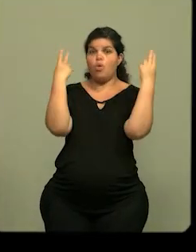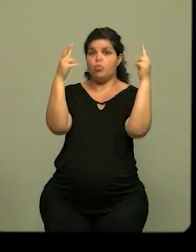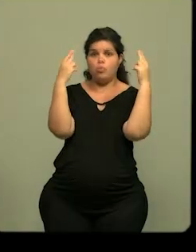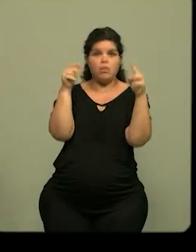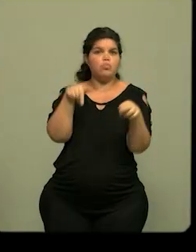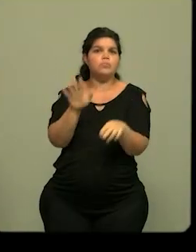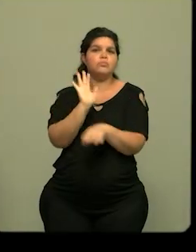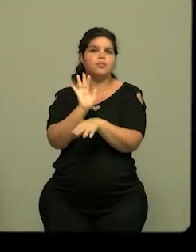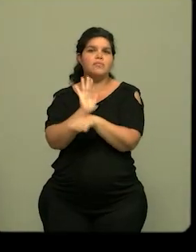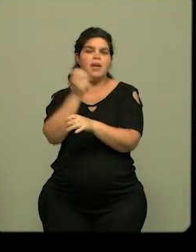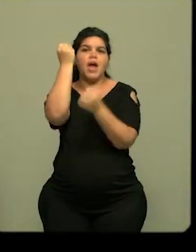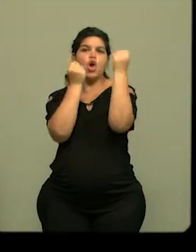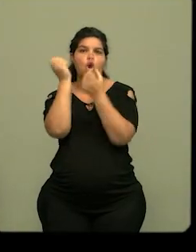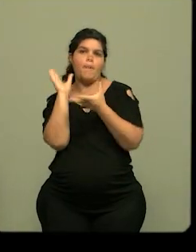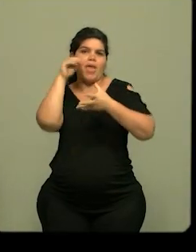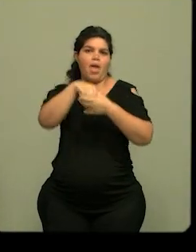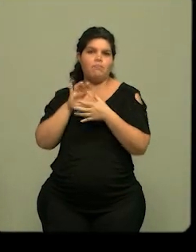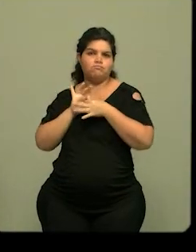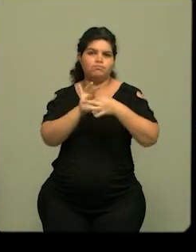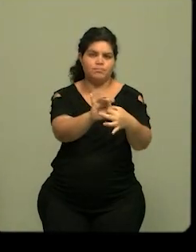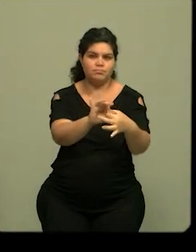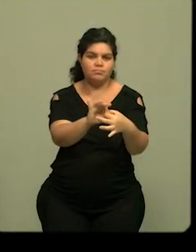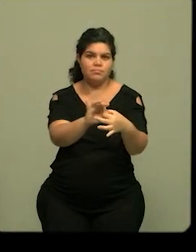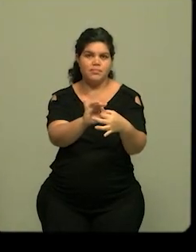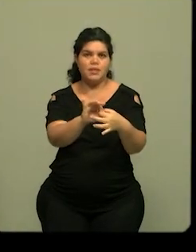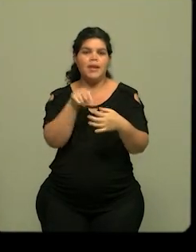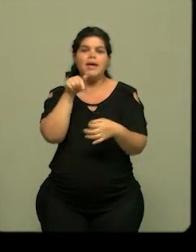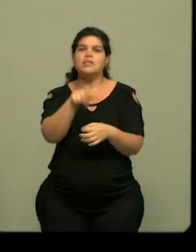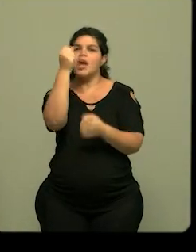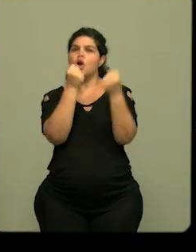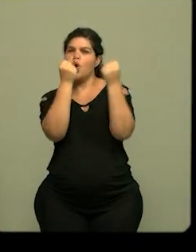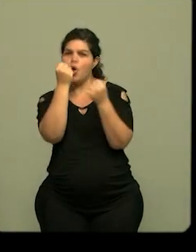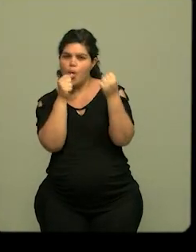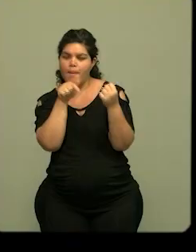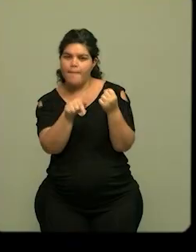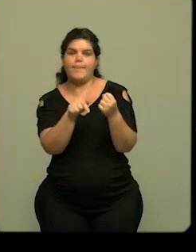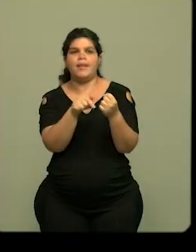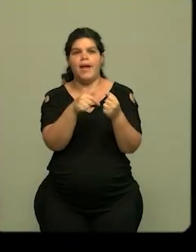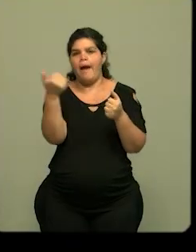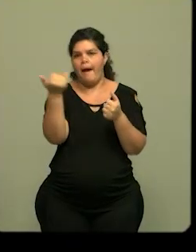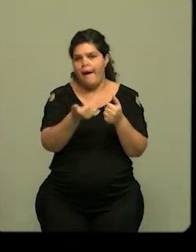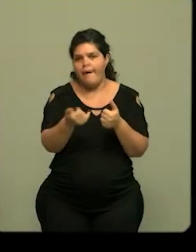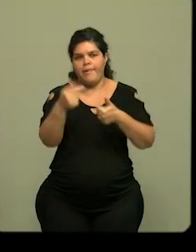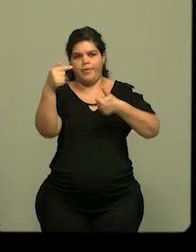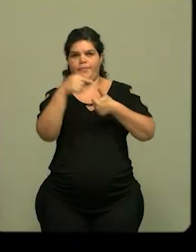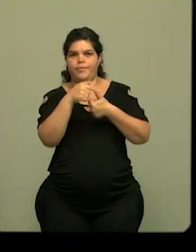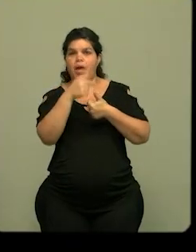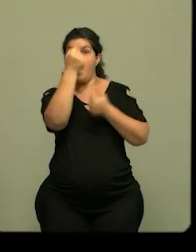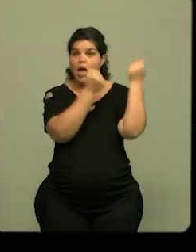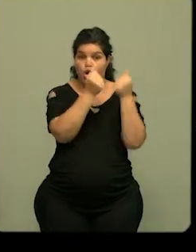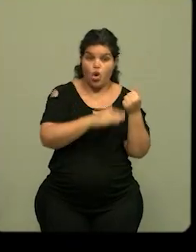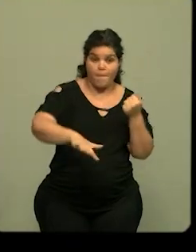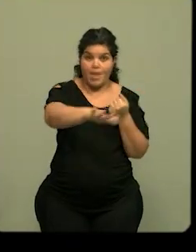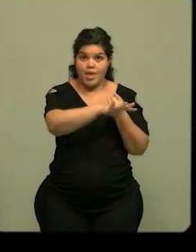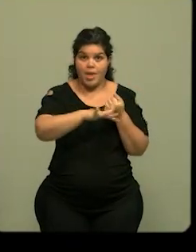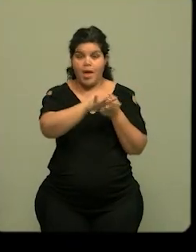¿sí? Pero es una actividad económica que también incluye un montón de factores, incluye no solamente la economía de un lugar,